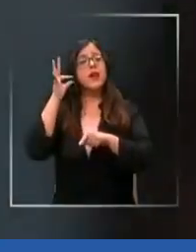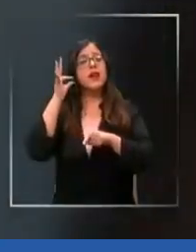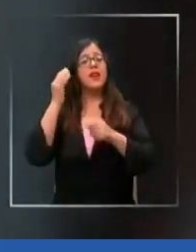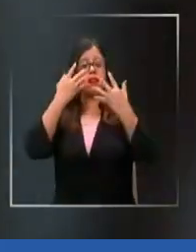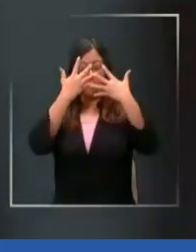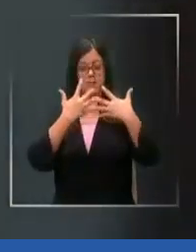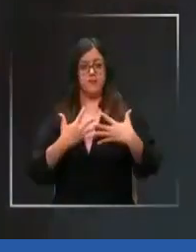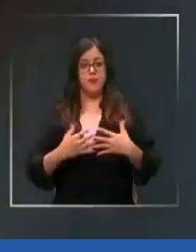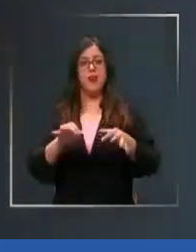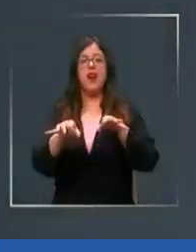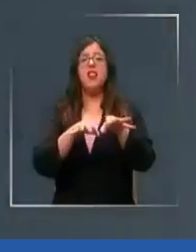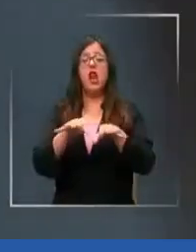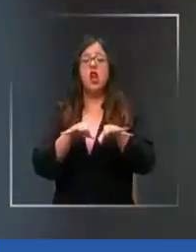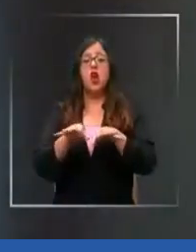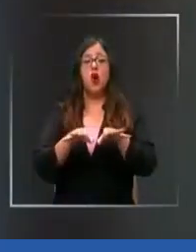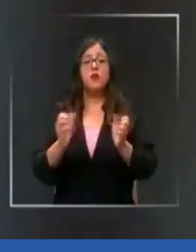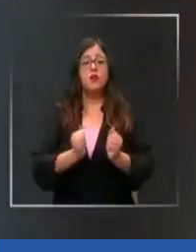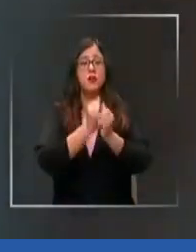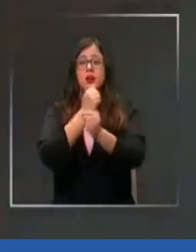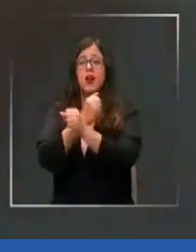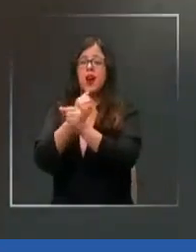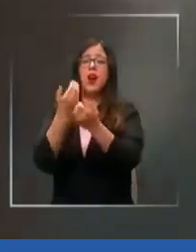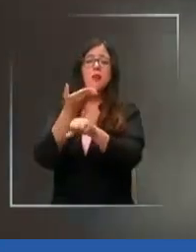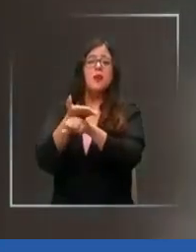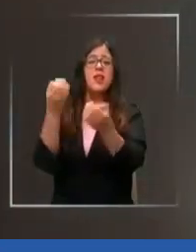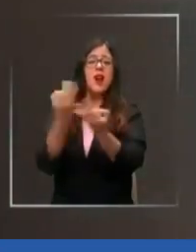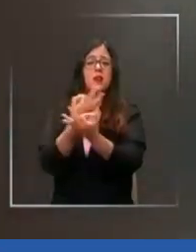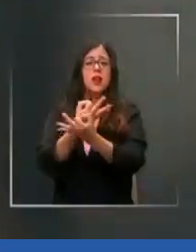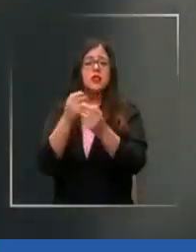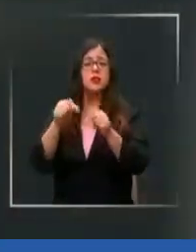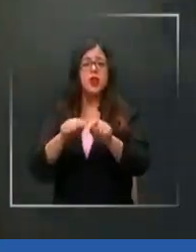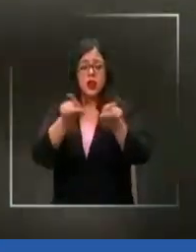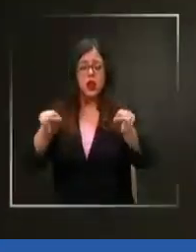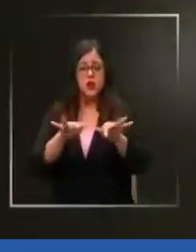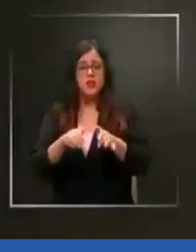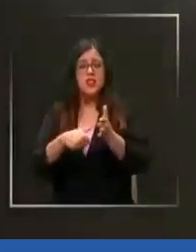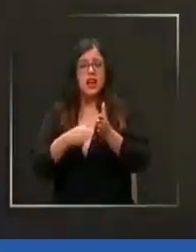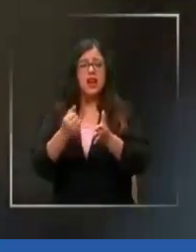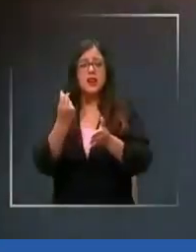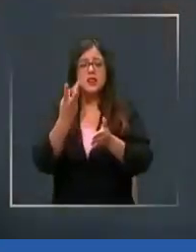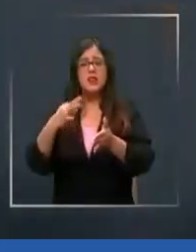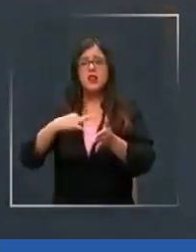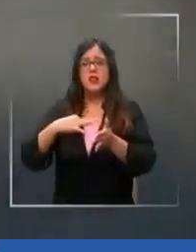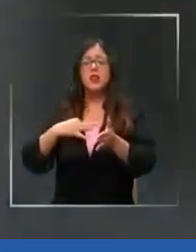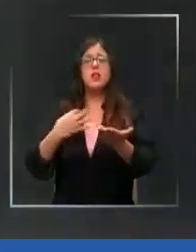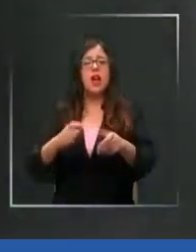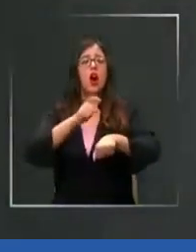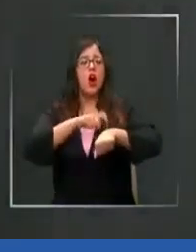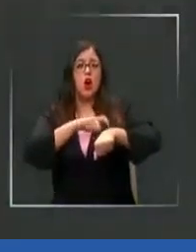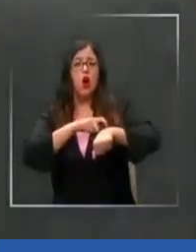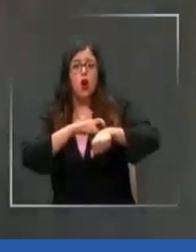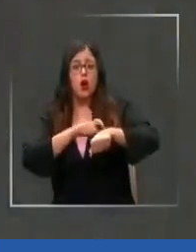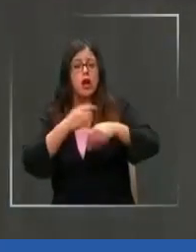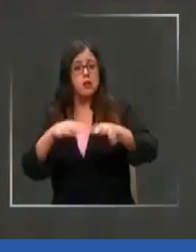calle, acompañada de carabineros, solo pedí una explicación. Pese a que en el registro civil de San Bernardo le habían confirmado la hora para el